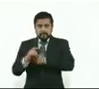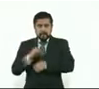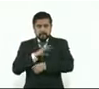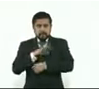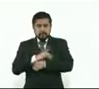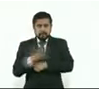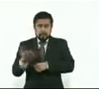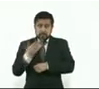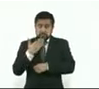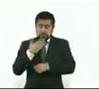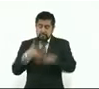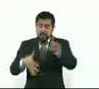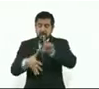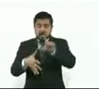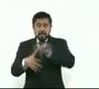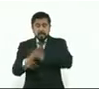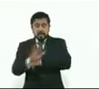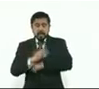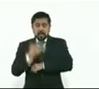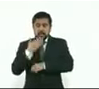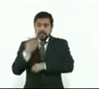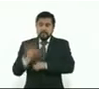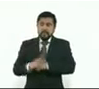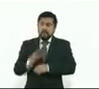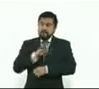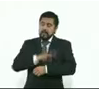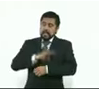también. Así que muchas felicidades al pueblo chileno.